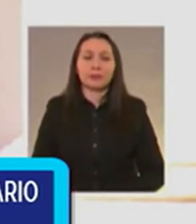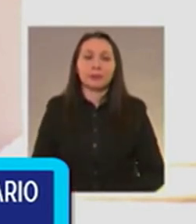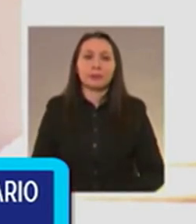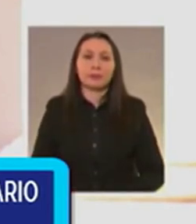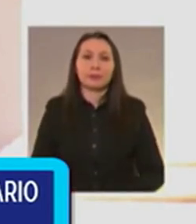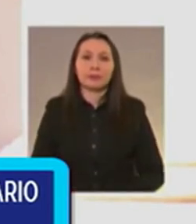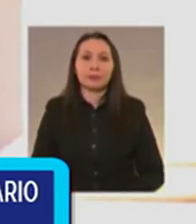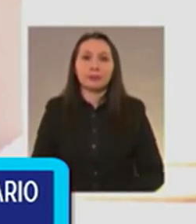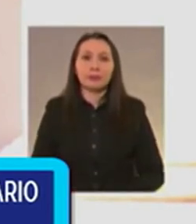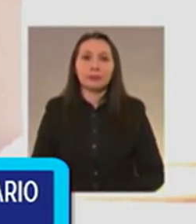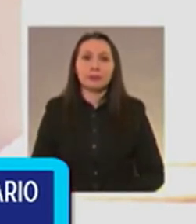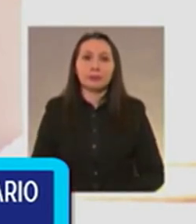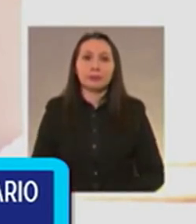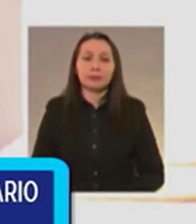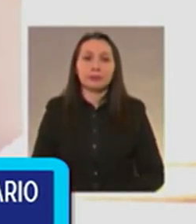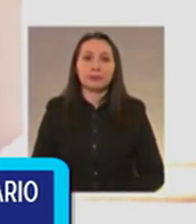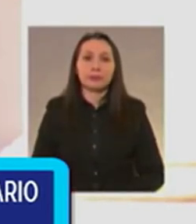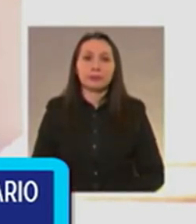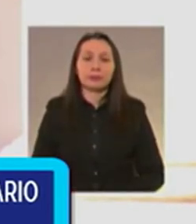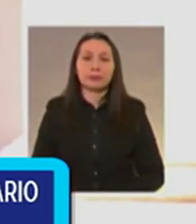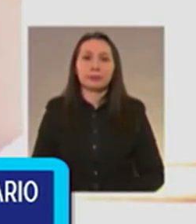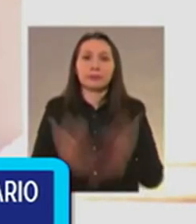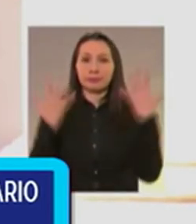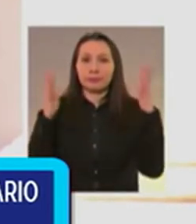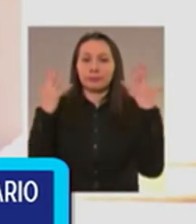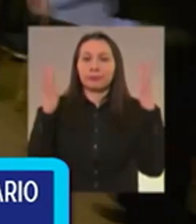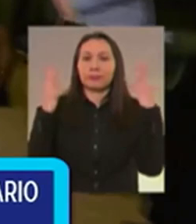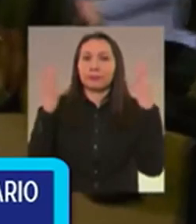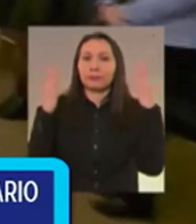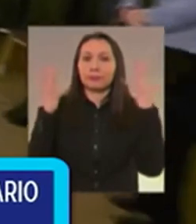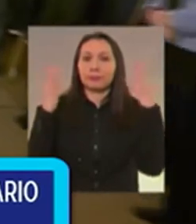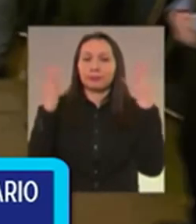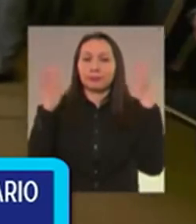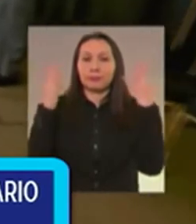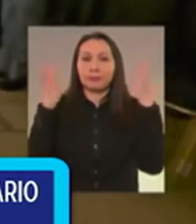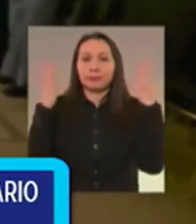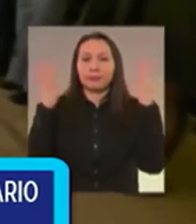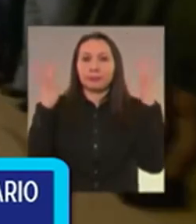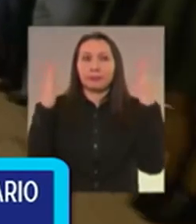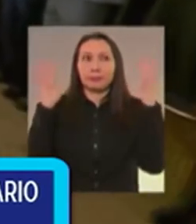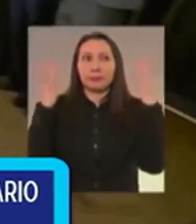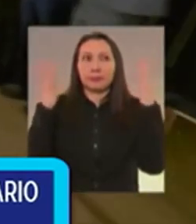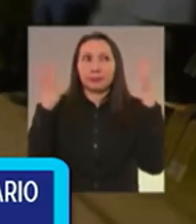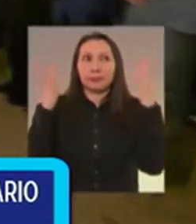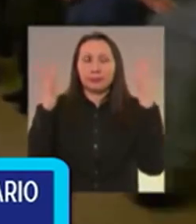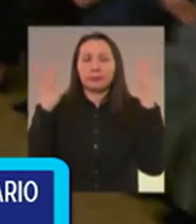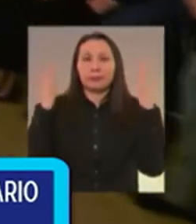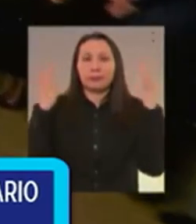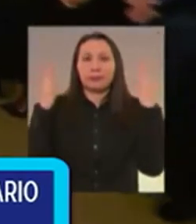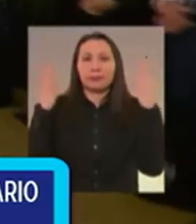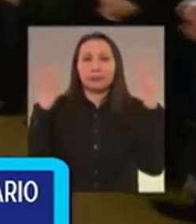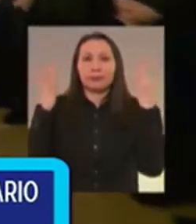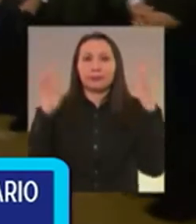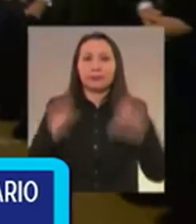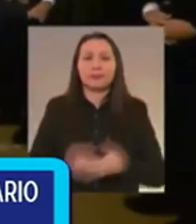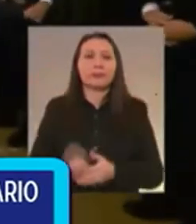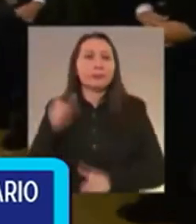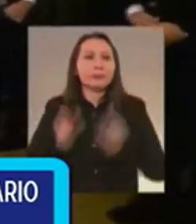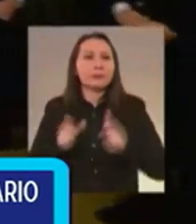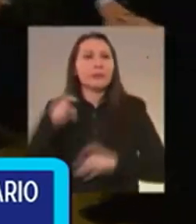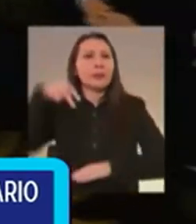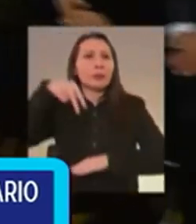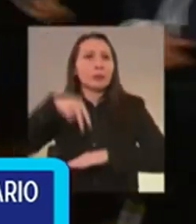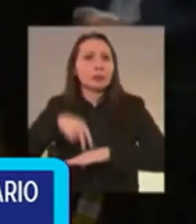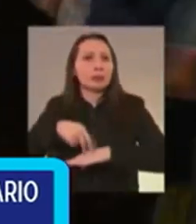Palacio de la Moneda, fue bombardeado y empezó una etapa de violación, de vulneración de los derechos humanos en Chile.